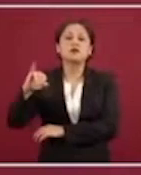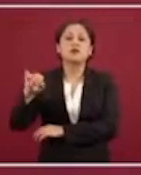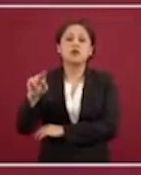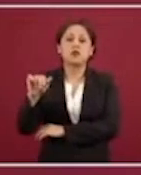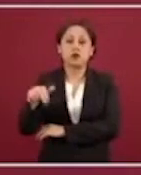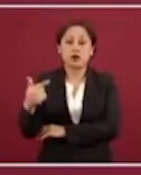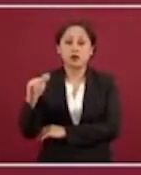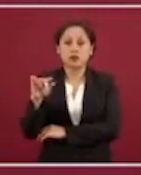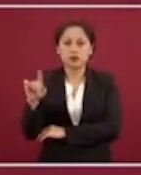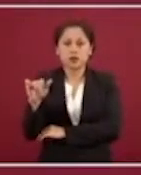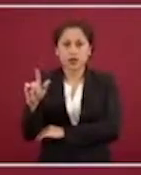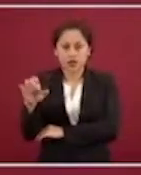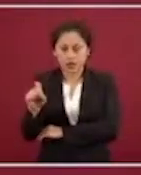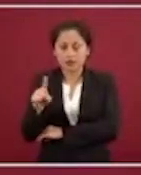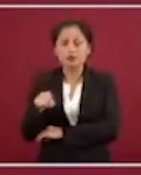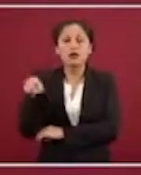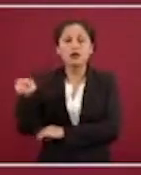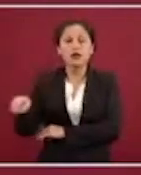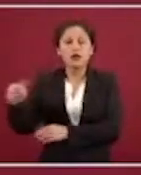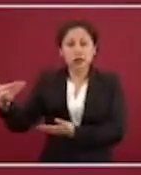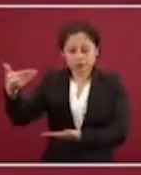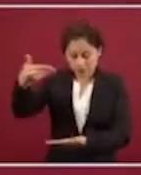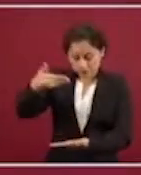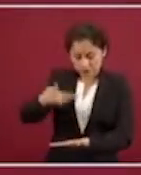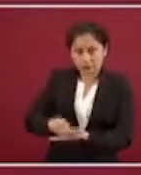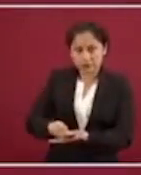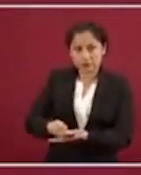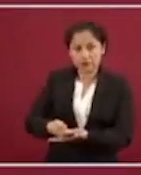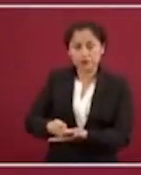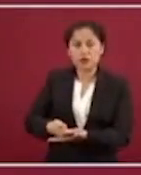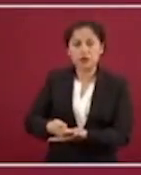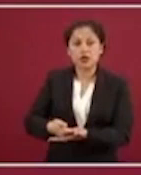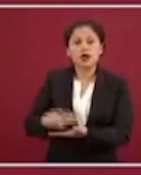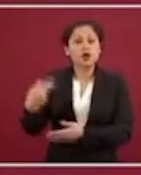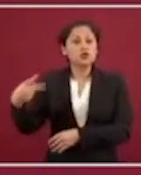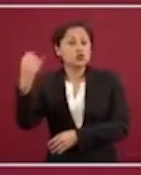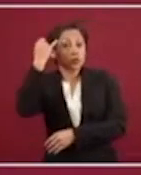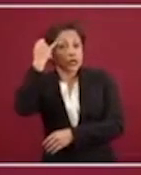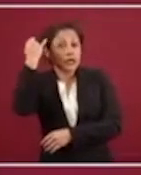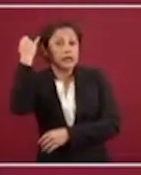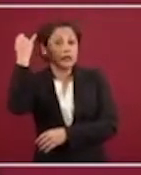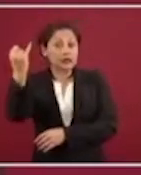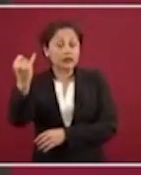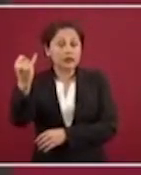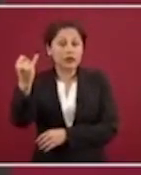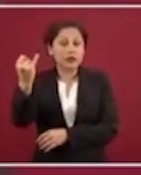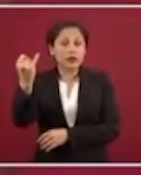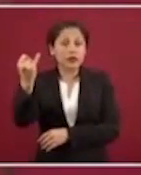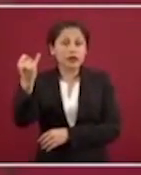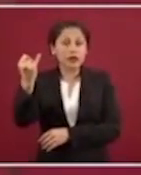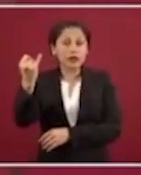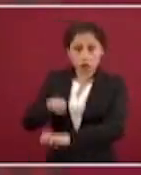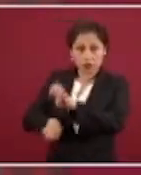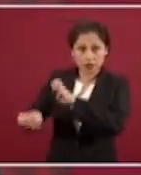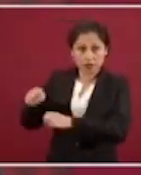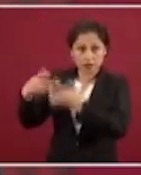hizo el ofrecimiento de que no va a aumentar el precio de la harina de